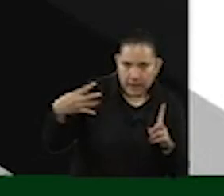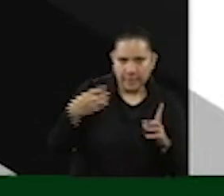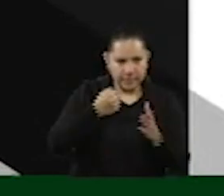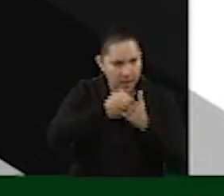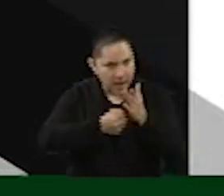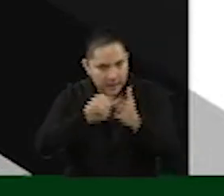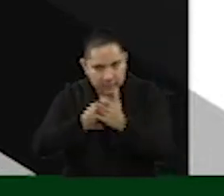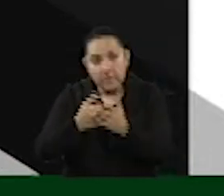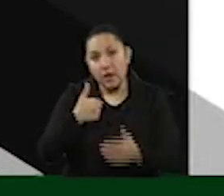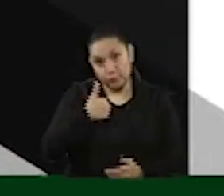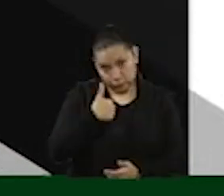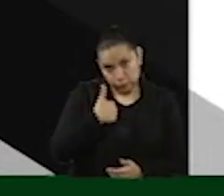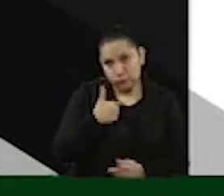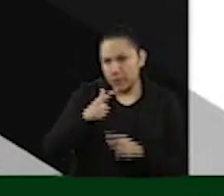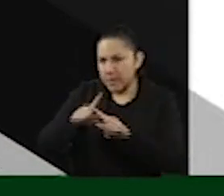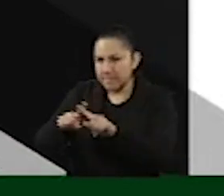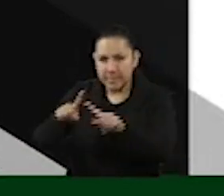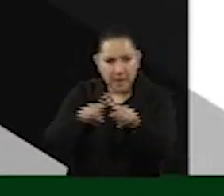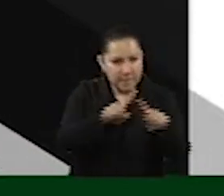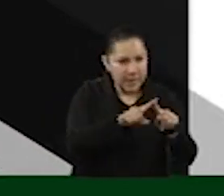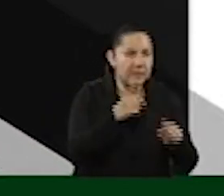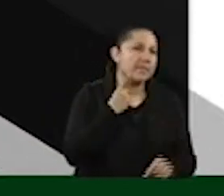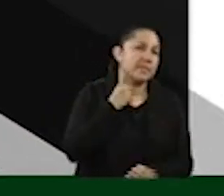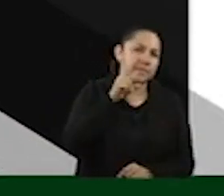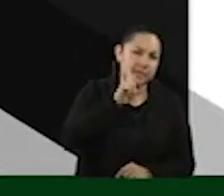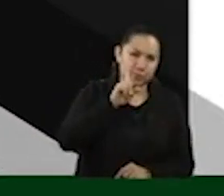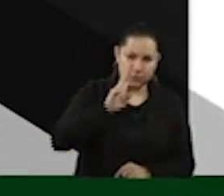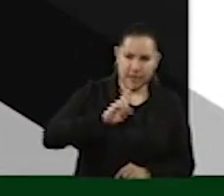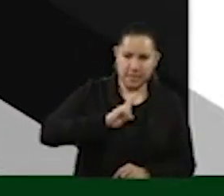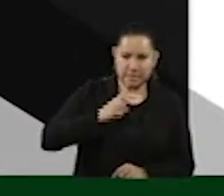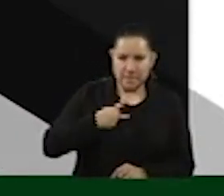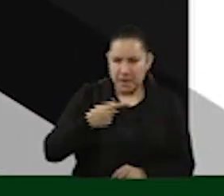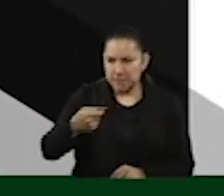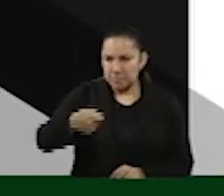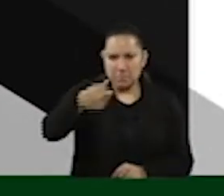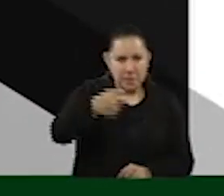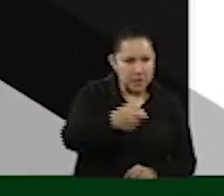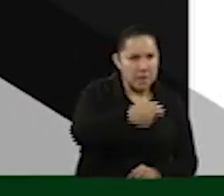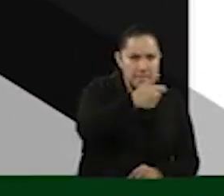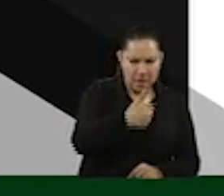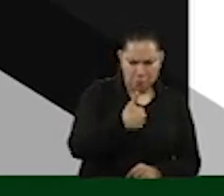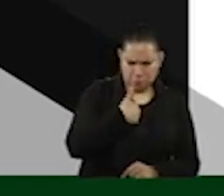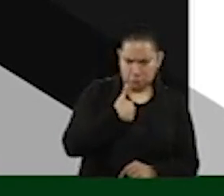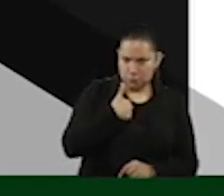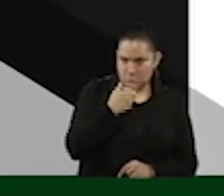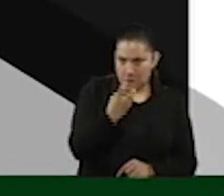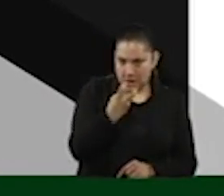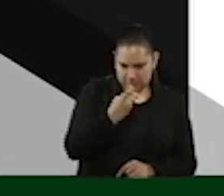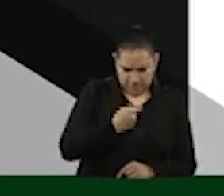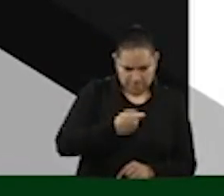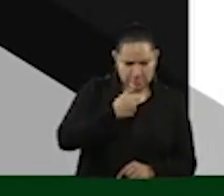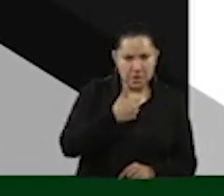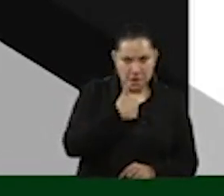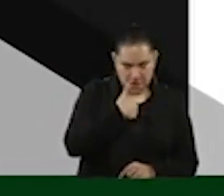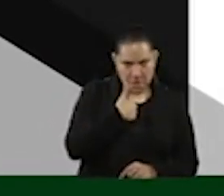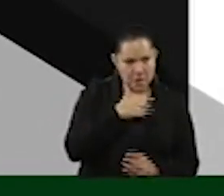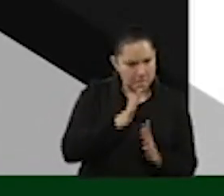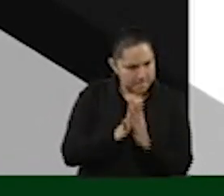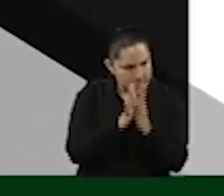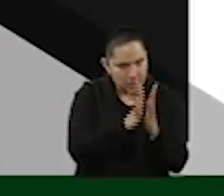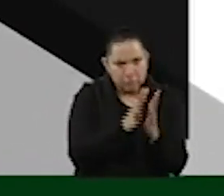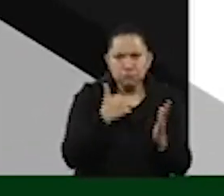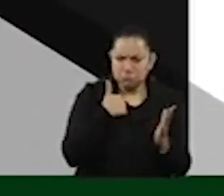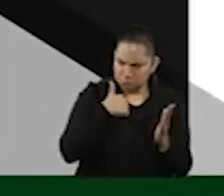una de las primeras diputadas trans en México, he creado puentes, he sido incansable y una